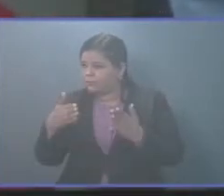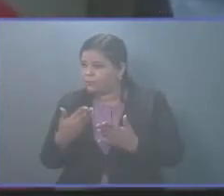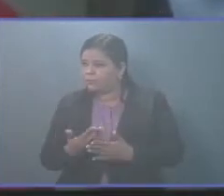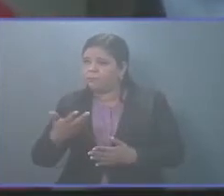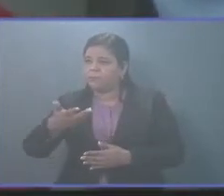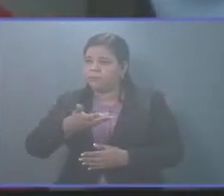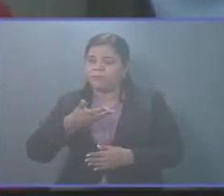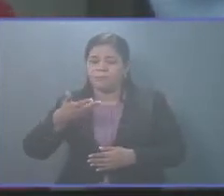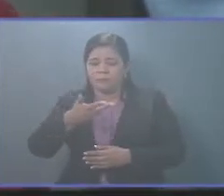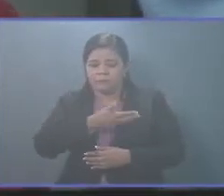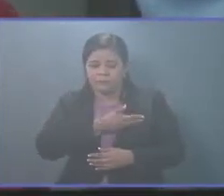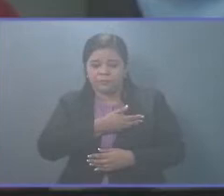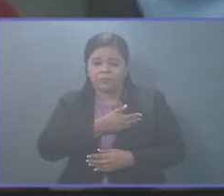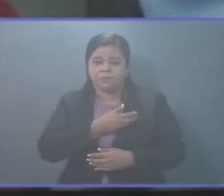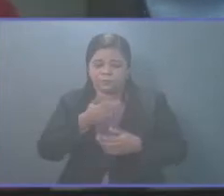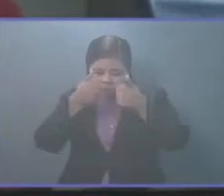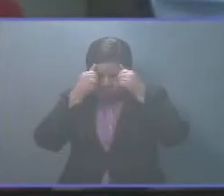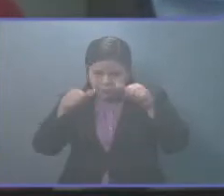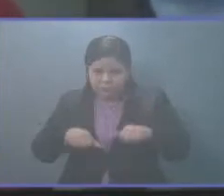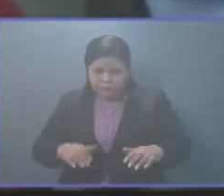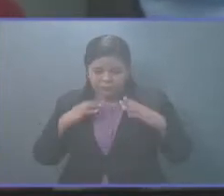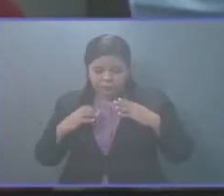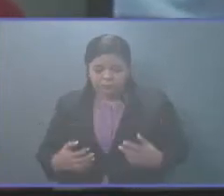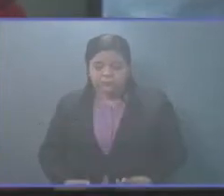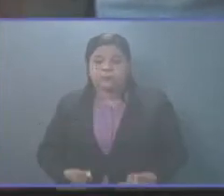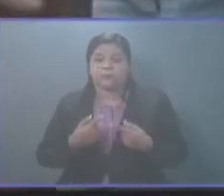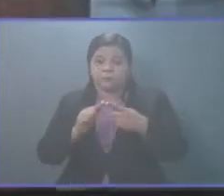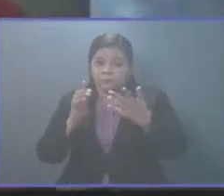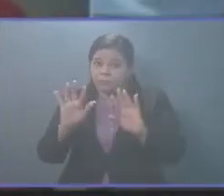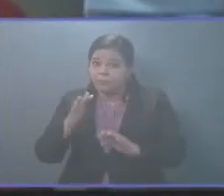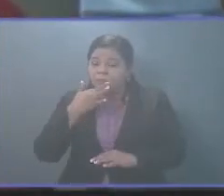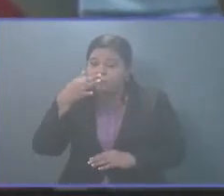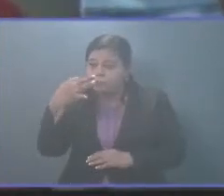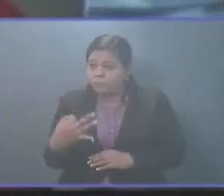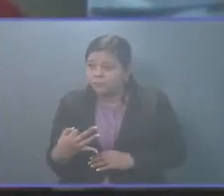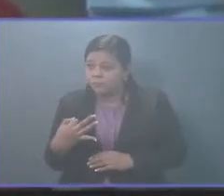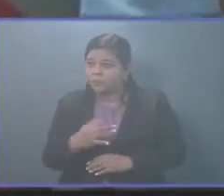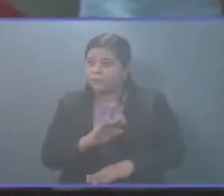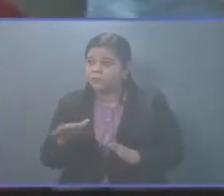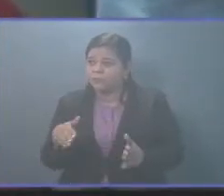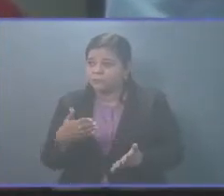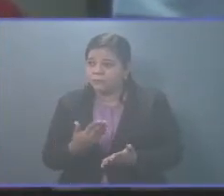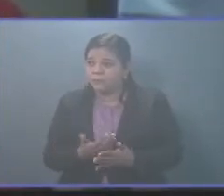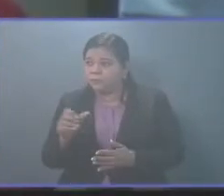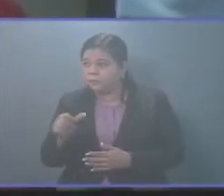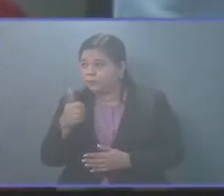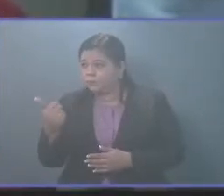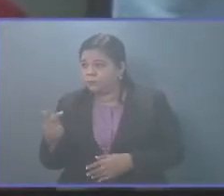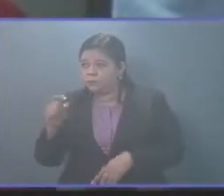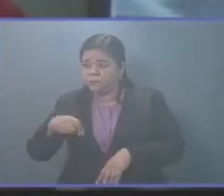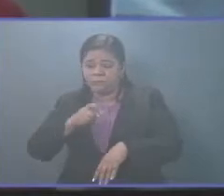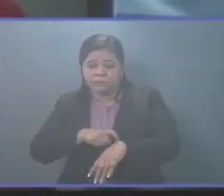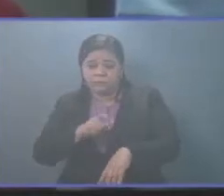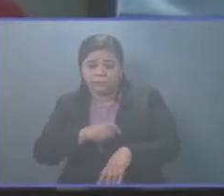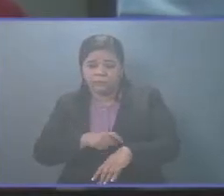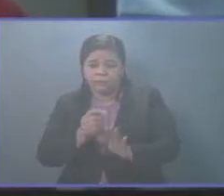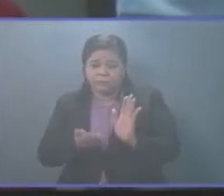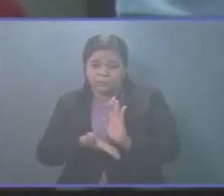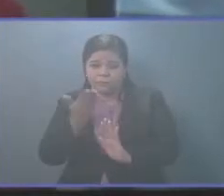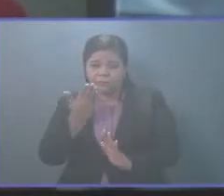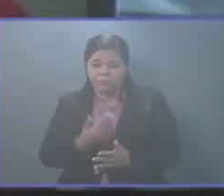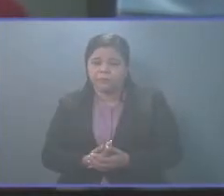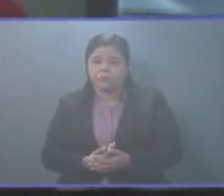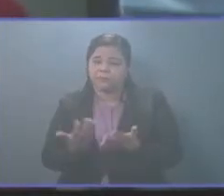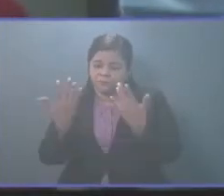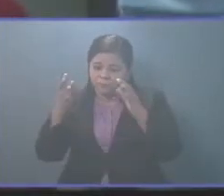del acuerdo ejecutivo, eso realmente es otro de los elementos que creo que nos